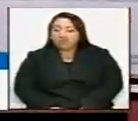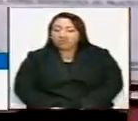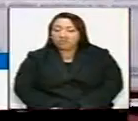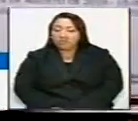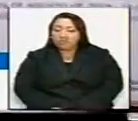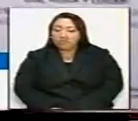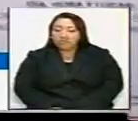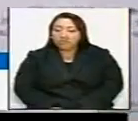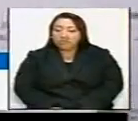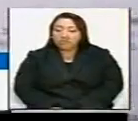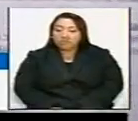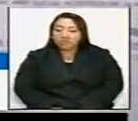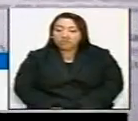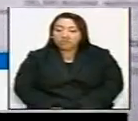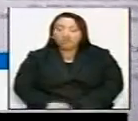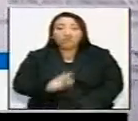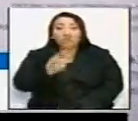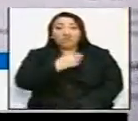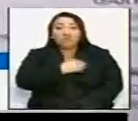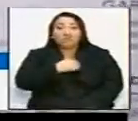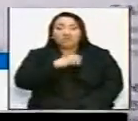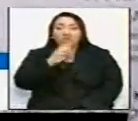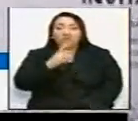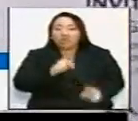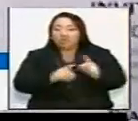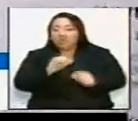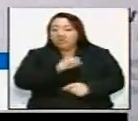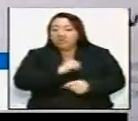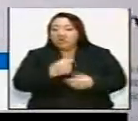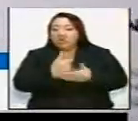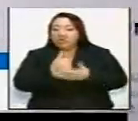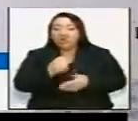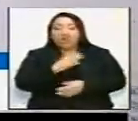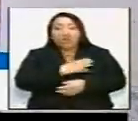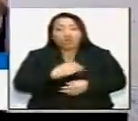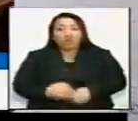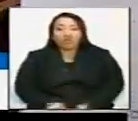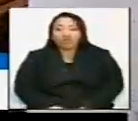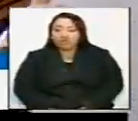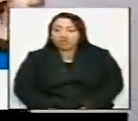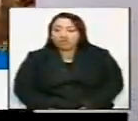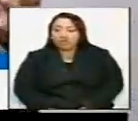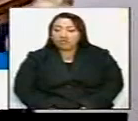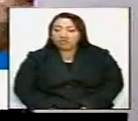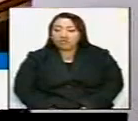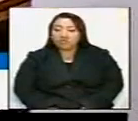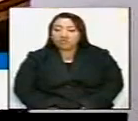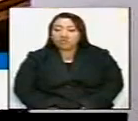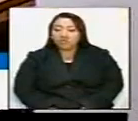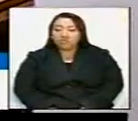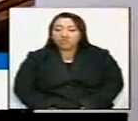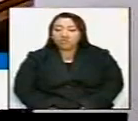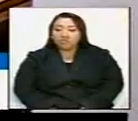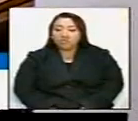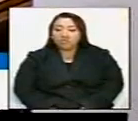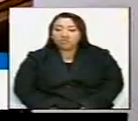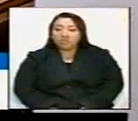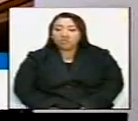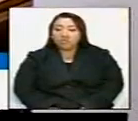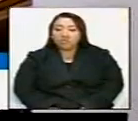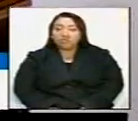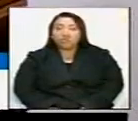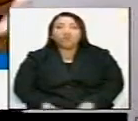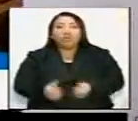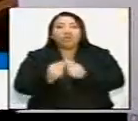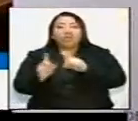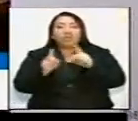indicó, tener instituciones que ayuden al gobierno, tanto con las preguntas de qué reformas son